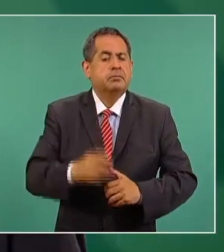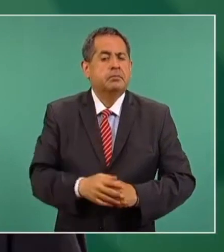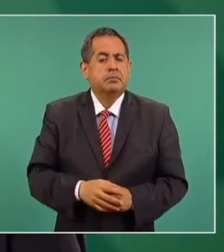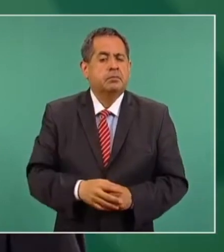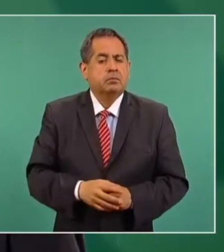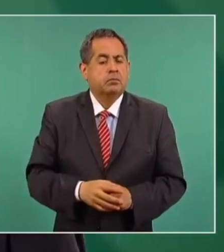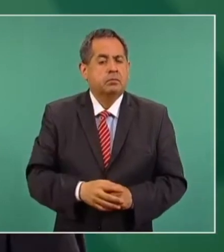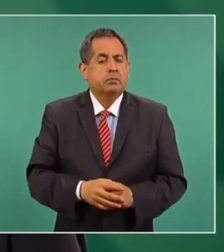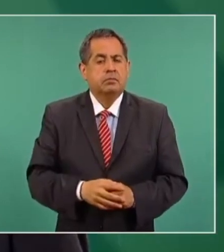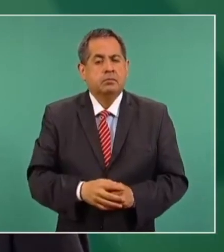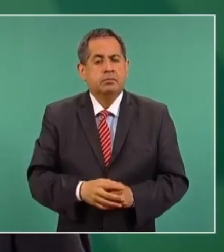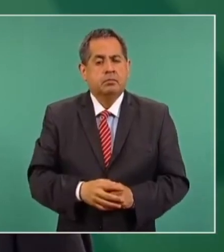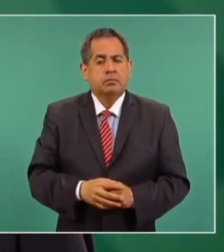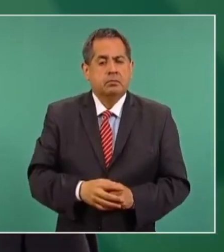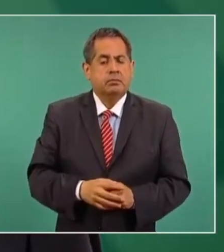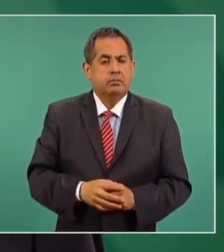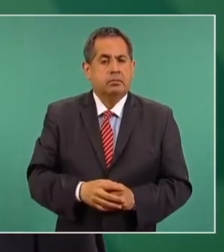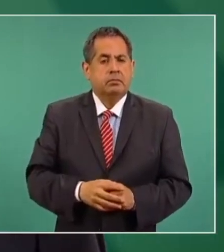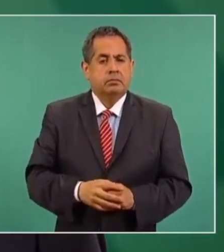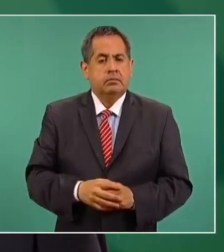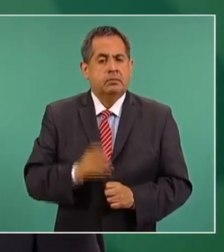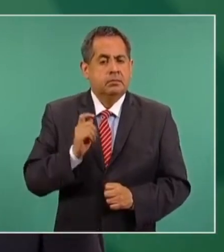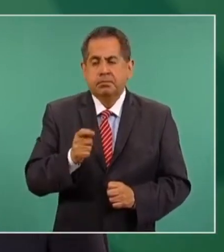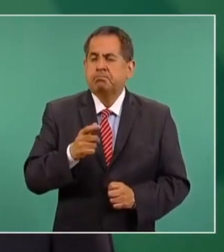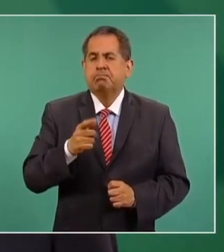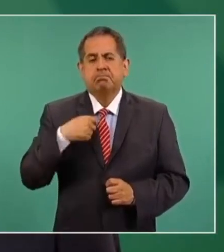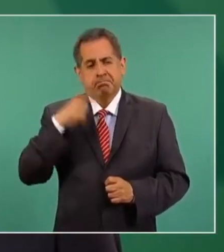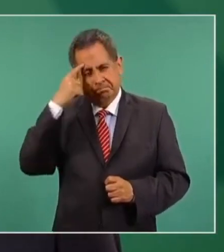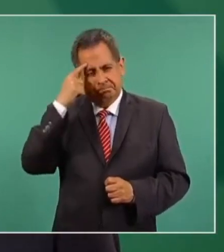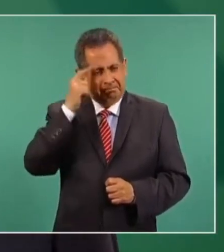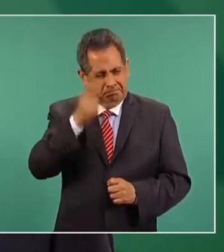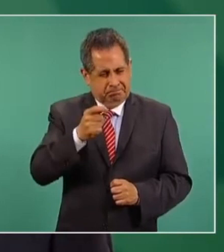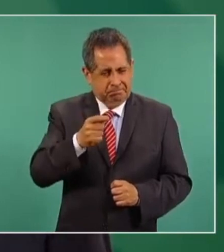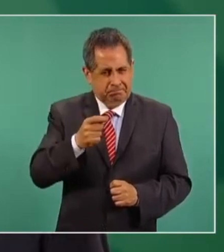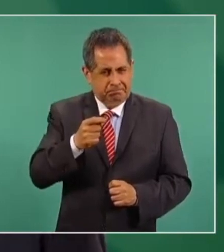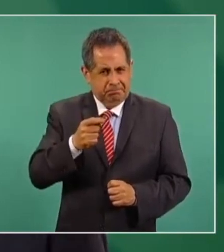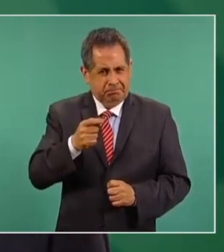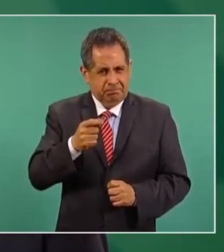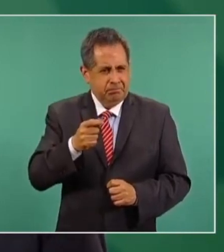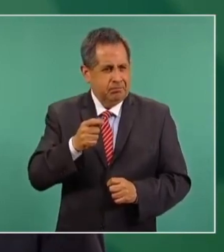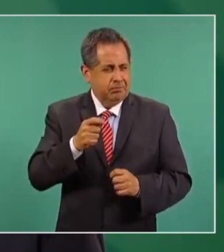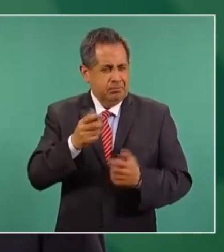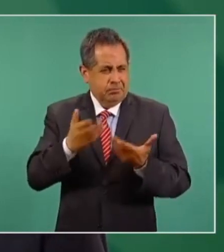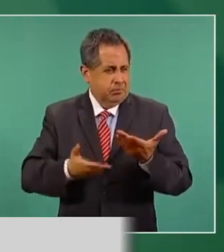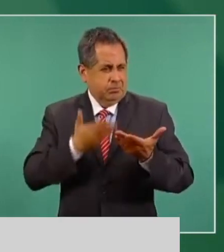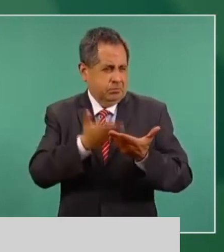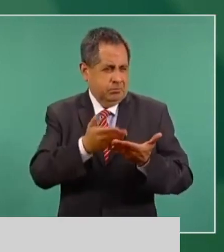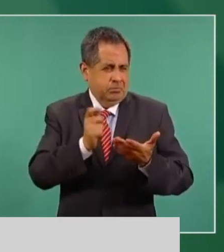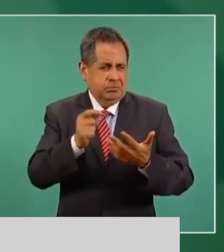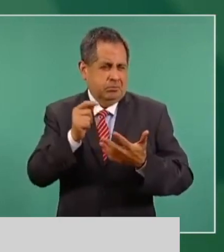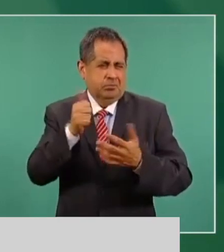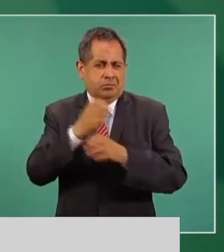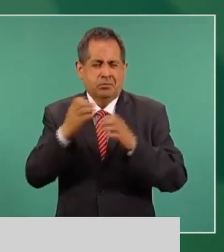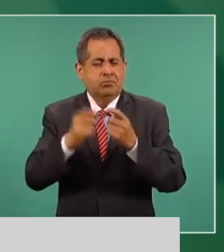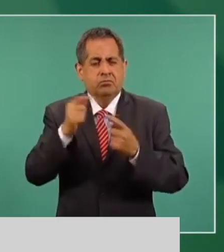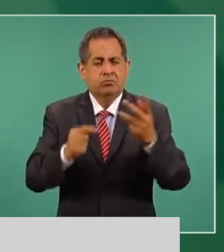mandatario mexicano Andrés Manuel López Obrador deseó en conferencia de prensa que a Joe Biden le vaya muy bien en su gestión y auguró que va a ser